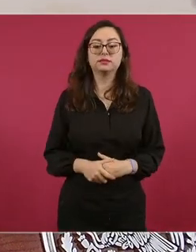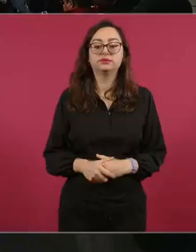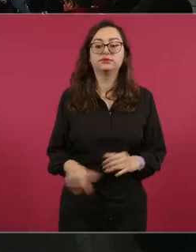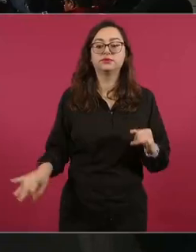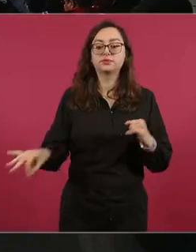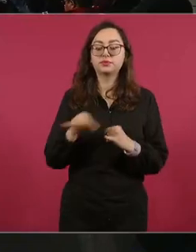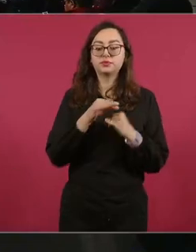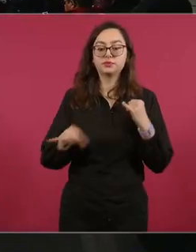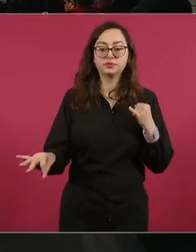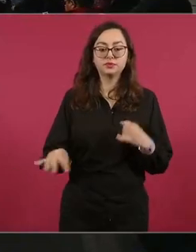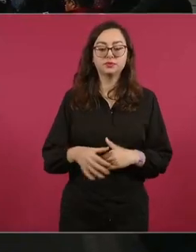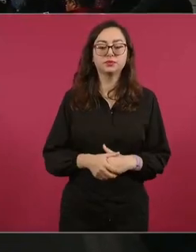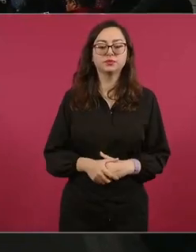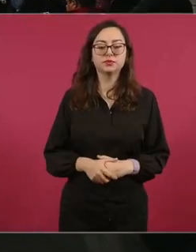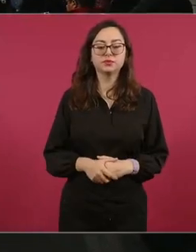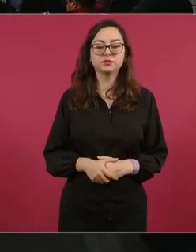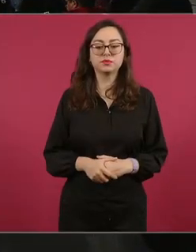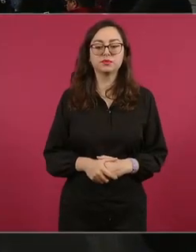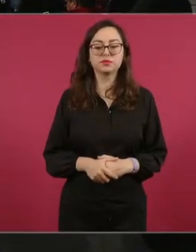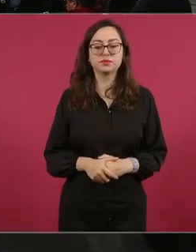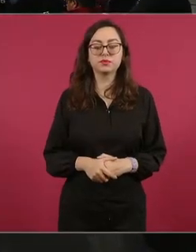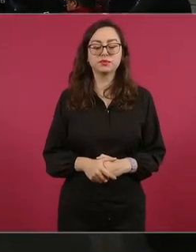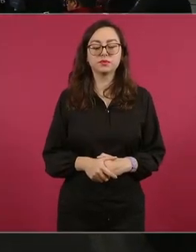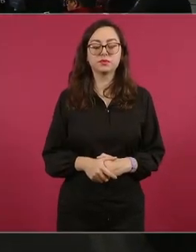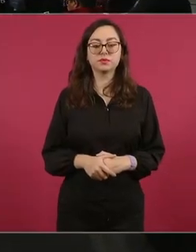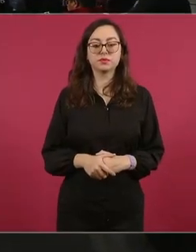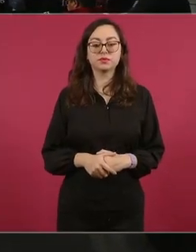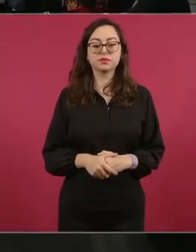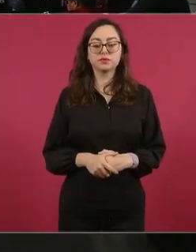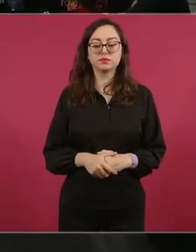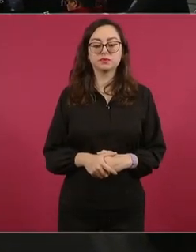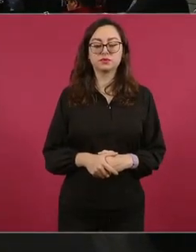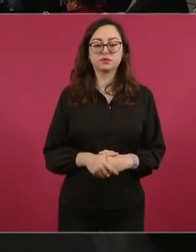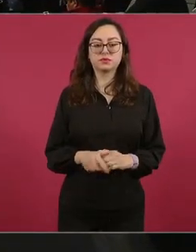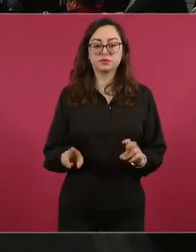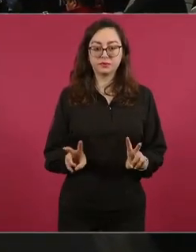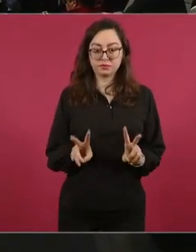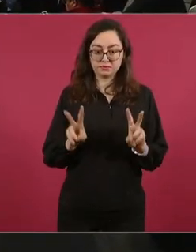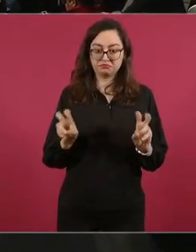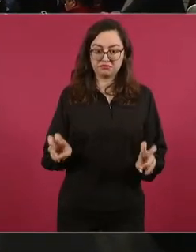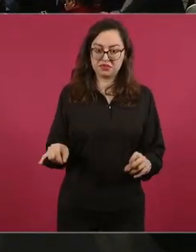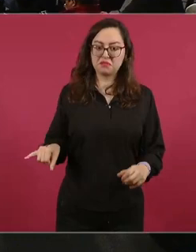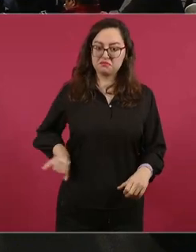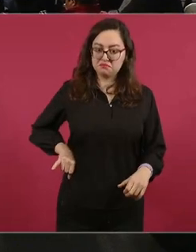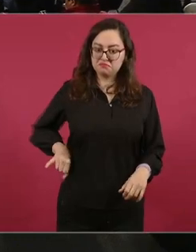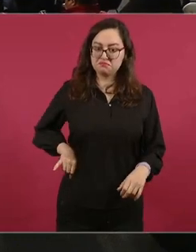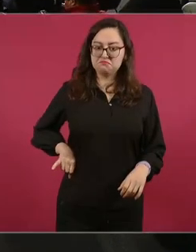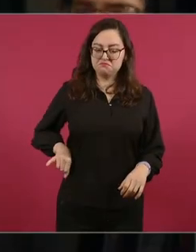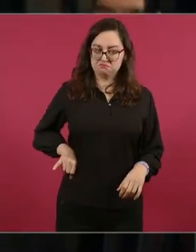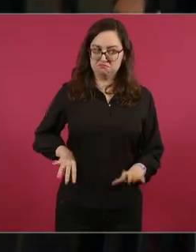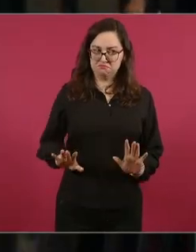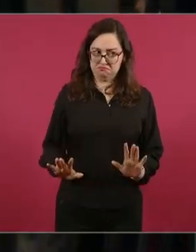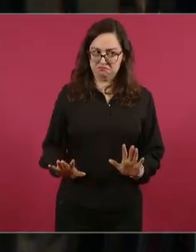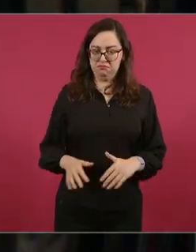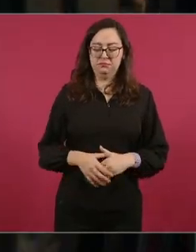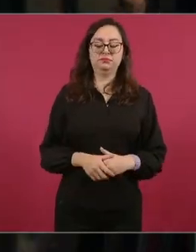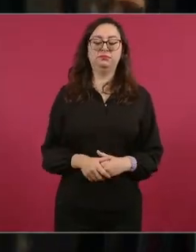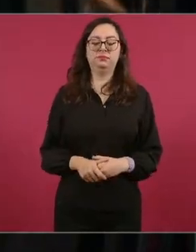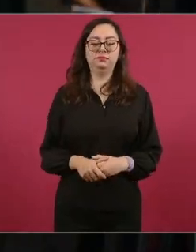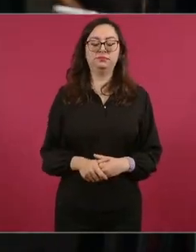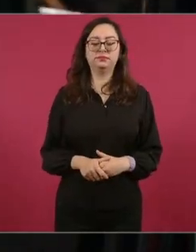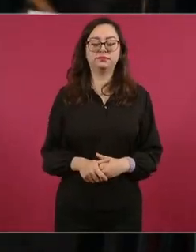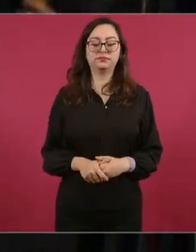presidente, mire, me llamó la atención este tema. porque en el pasado aquí se